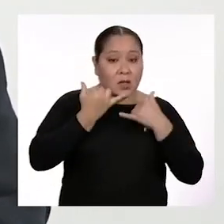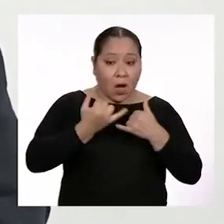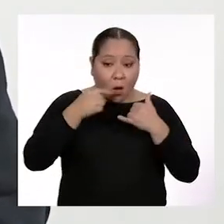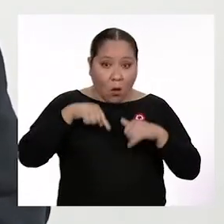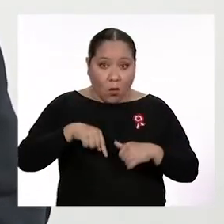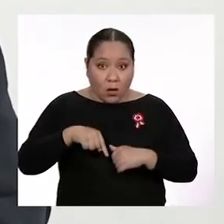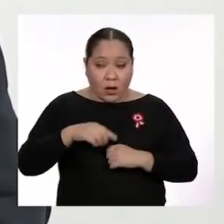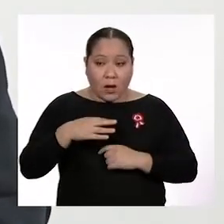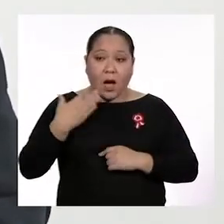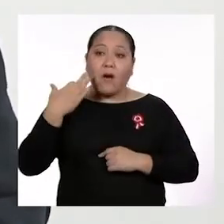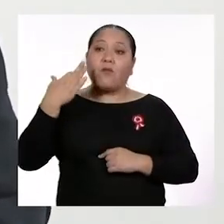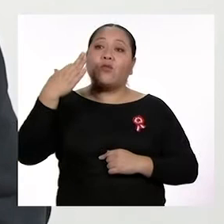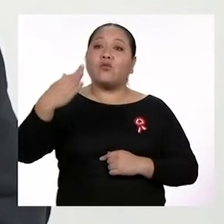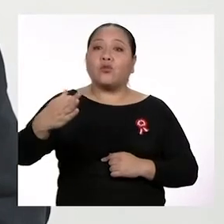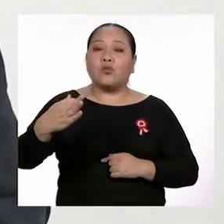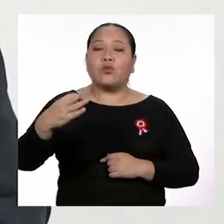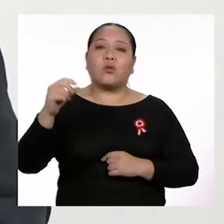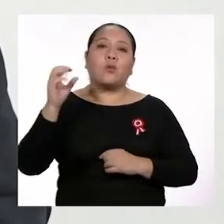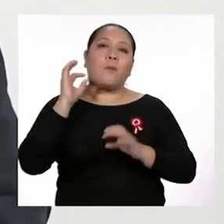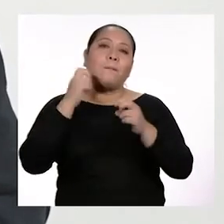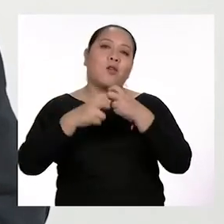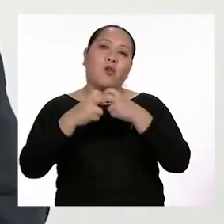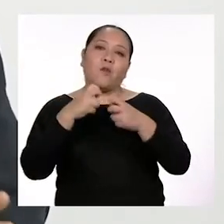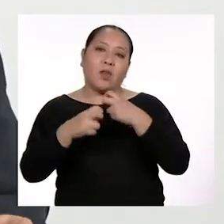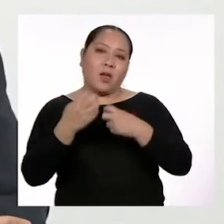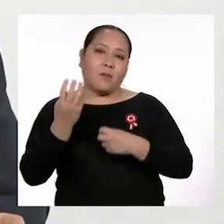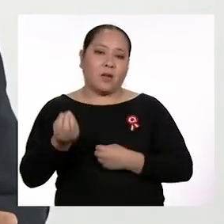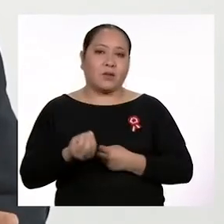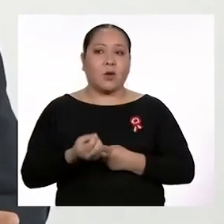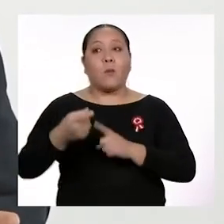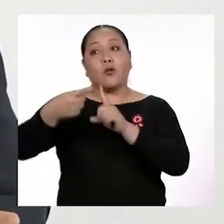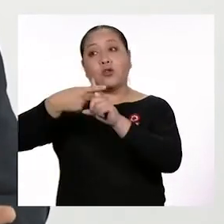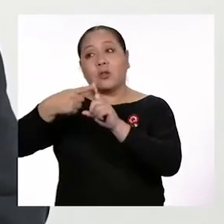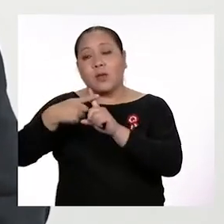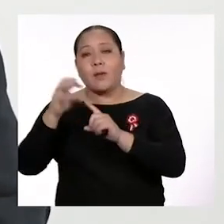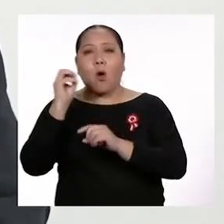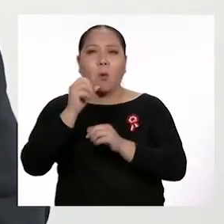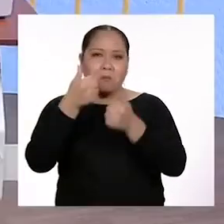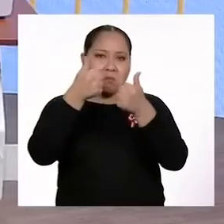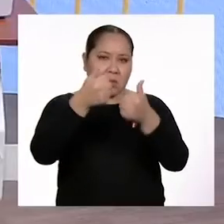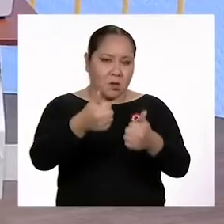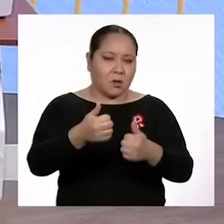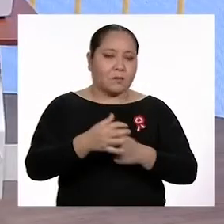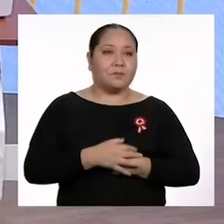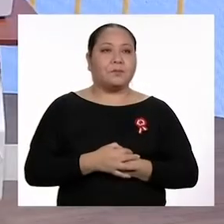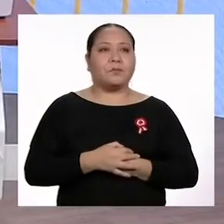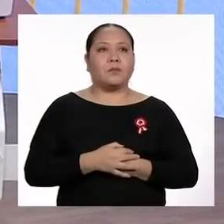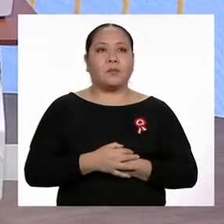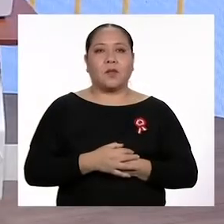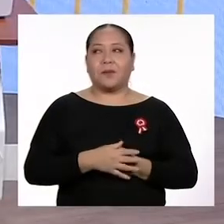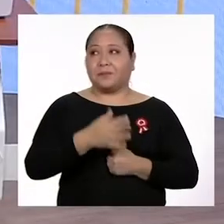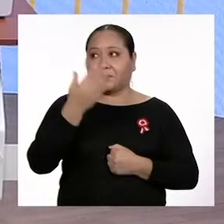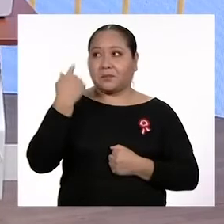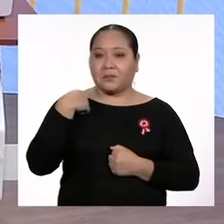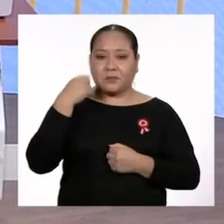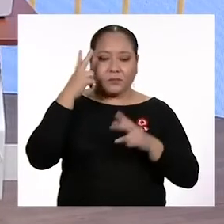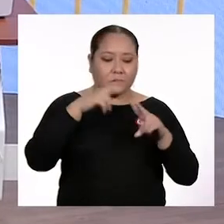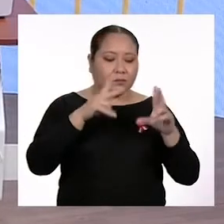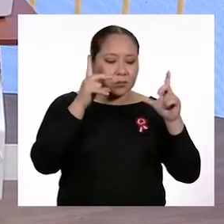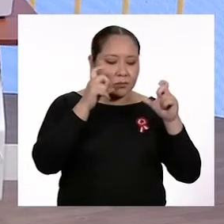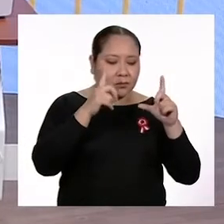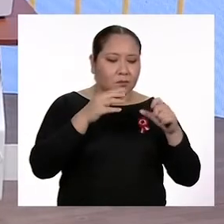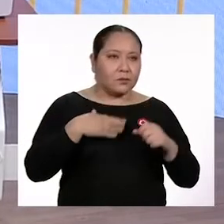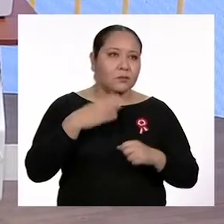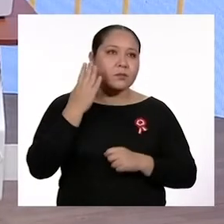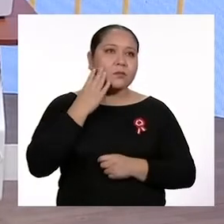ahora nos traerá consecuencias más adelante, tanto positivas como negativas. La otra vez estaba viendo las fotos de mi